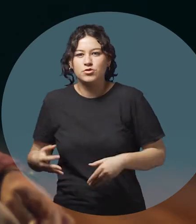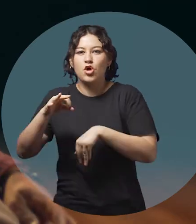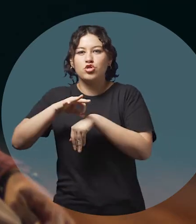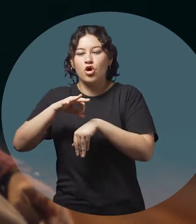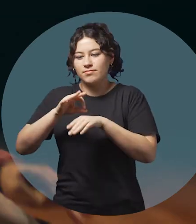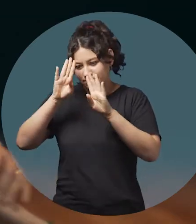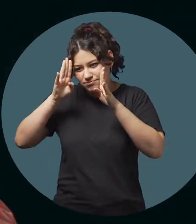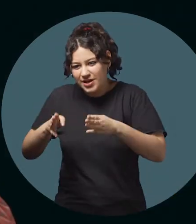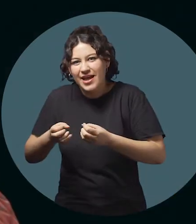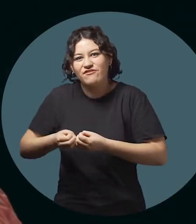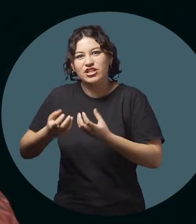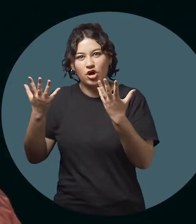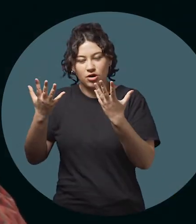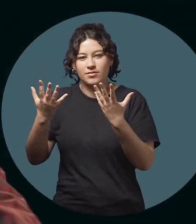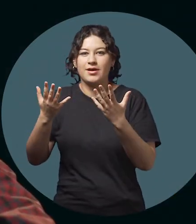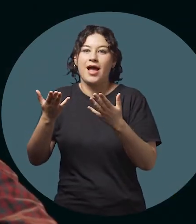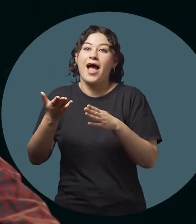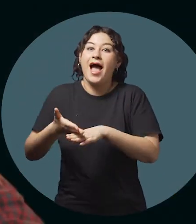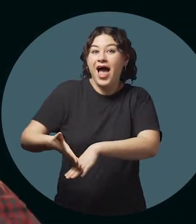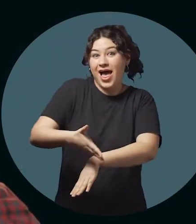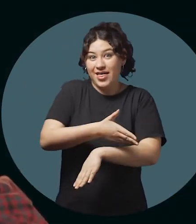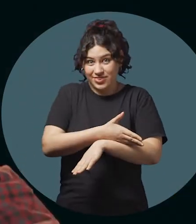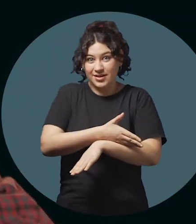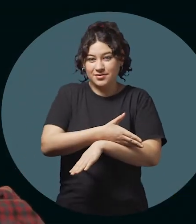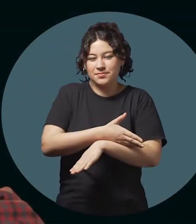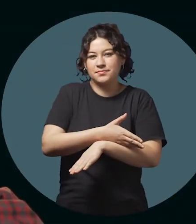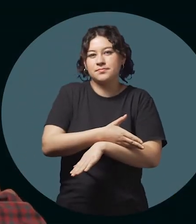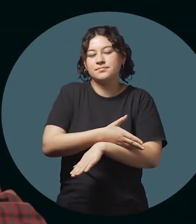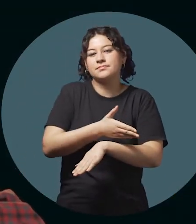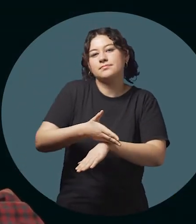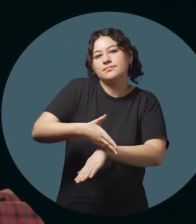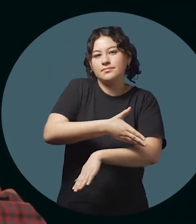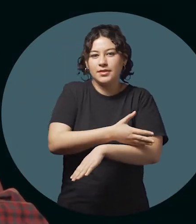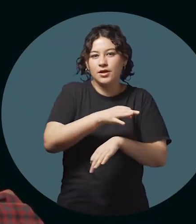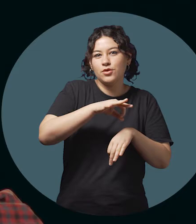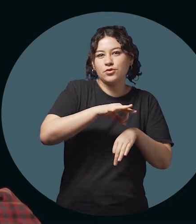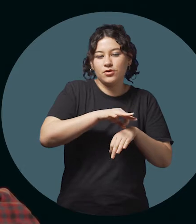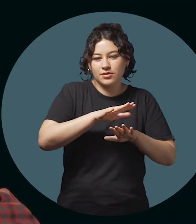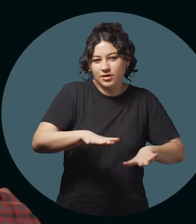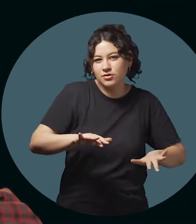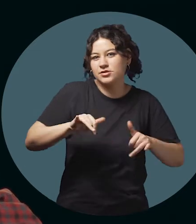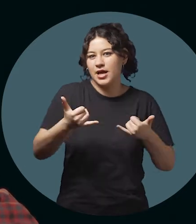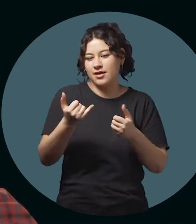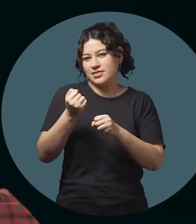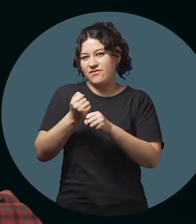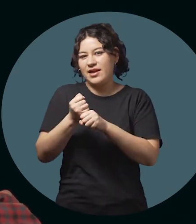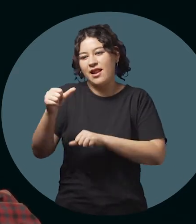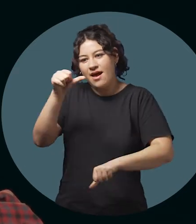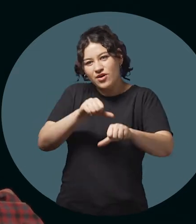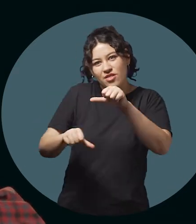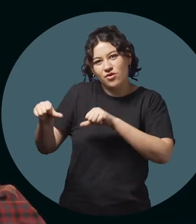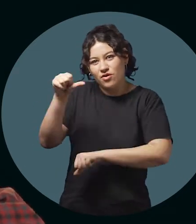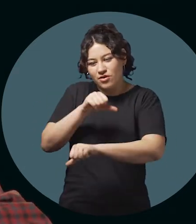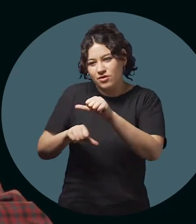infectólogo, realmente, en realidad, antes de ser pediatra ya empecé a trabajar en